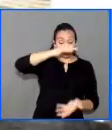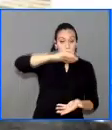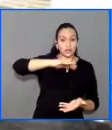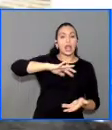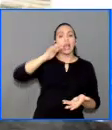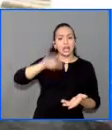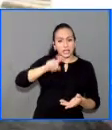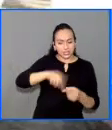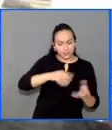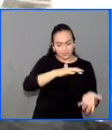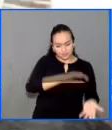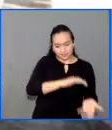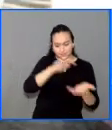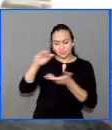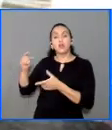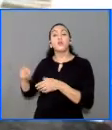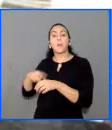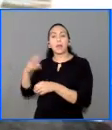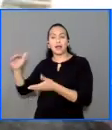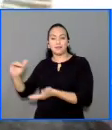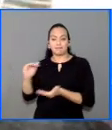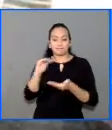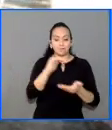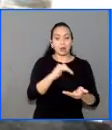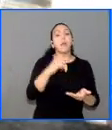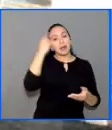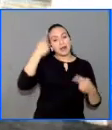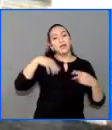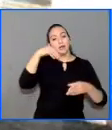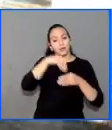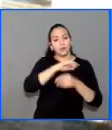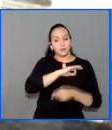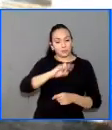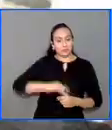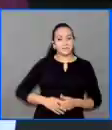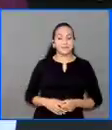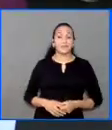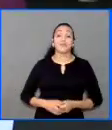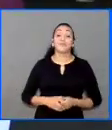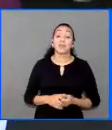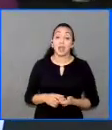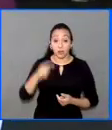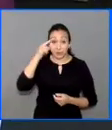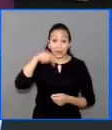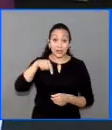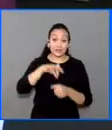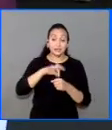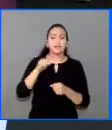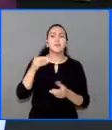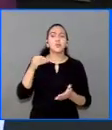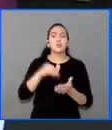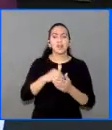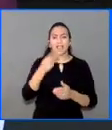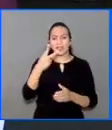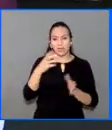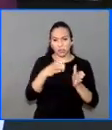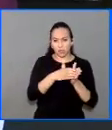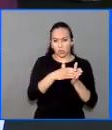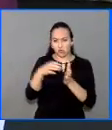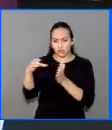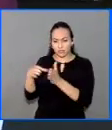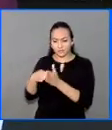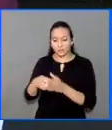la presidencia de la mesa directiva de casilla. Para esta elección extraordinaria se instalarán 2 tipos de casillas: las seccionales,